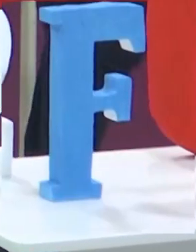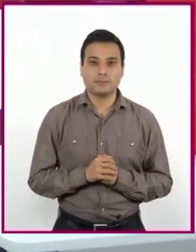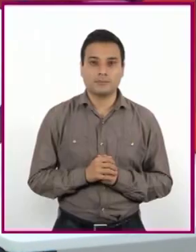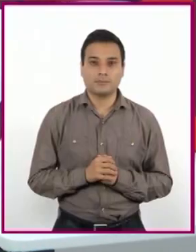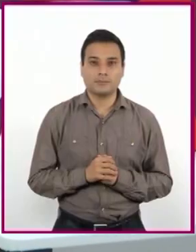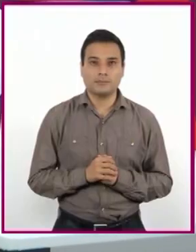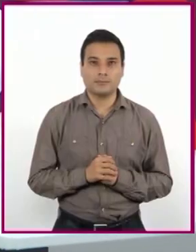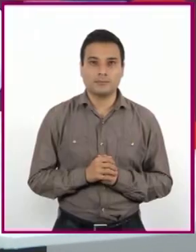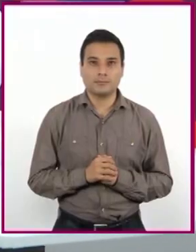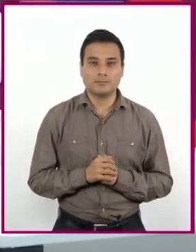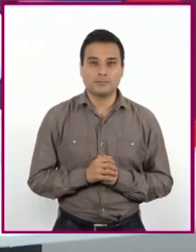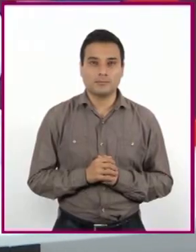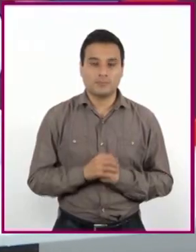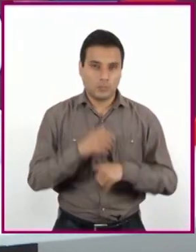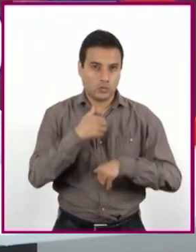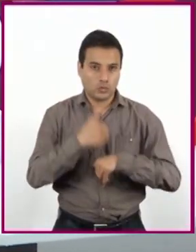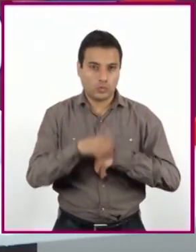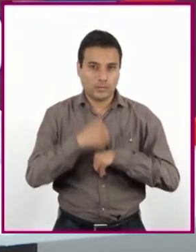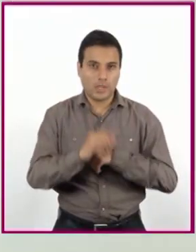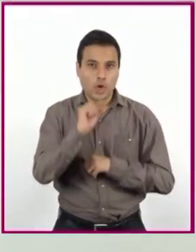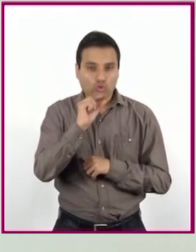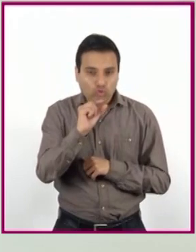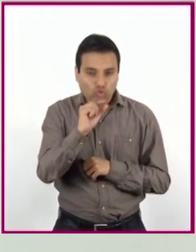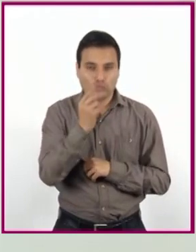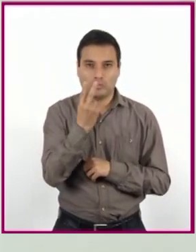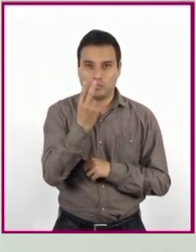con subíndice 2,